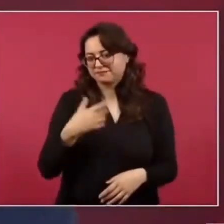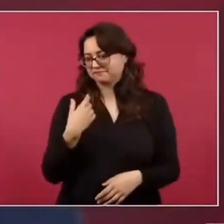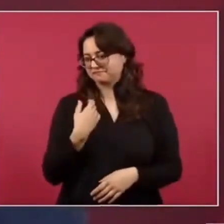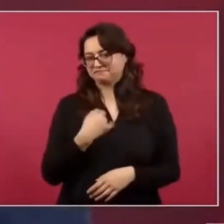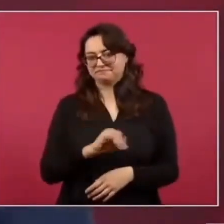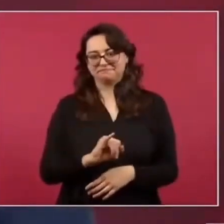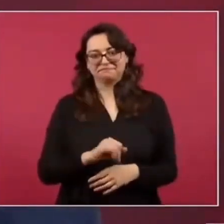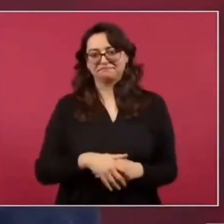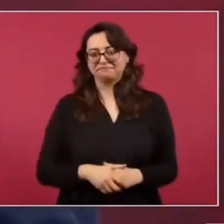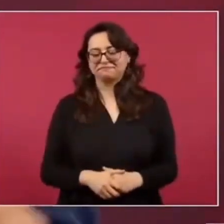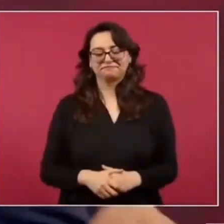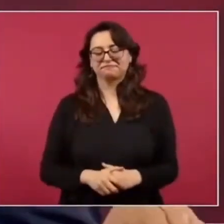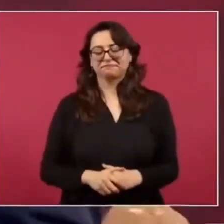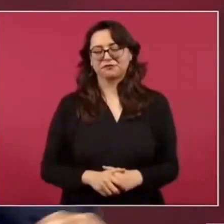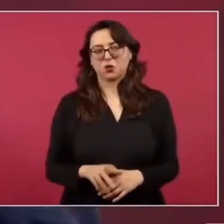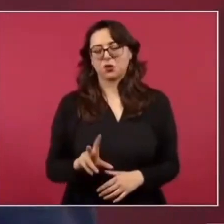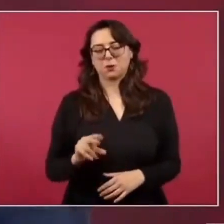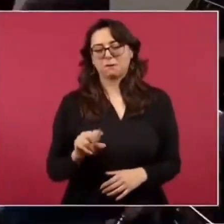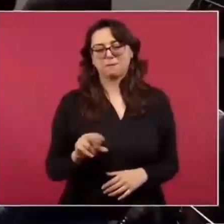Entonces hasta pagaría, ¿no?,